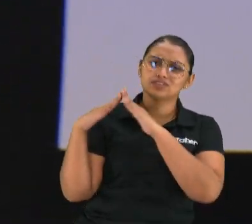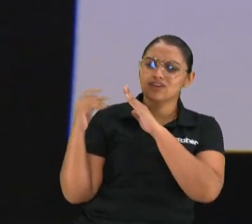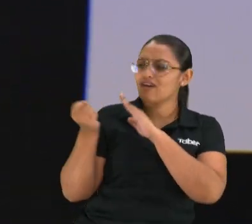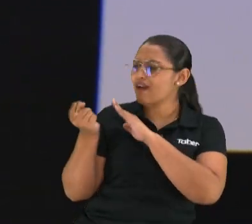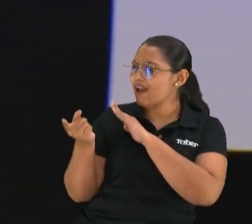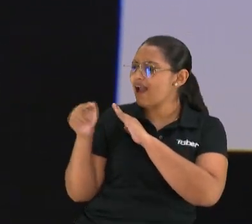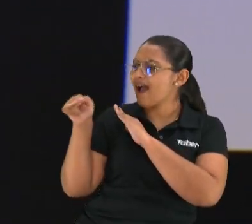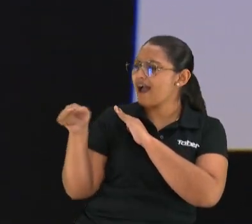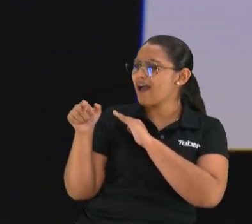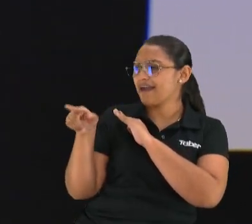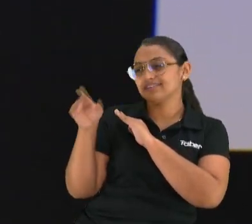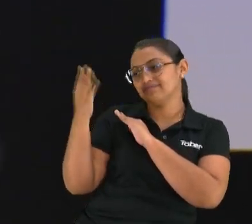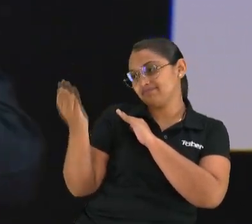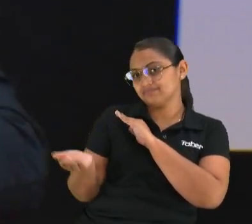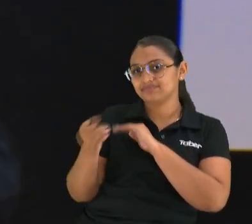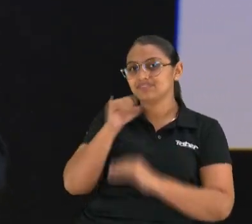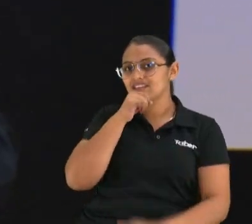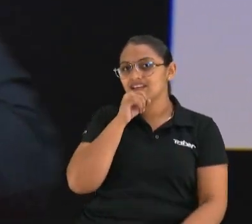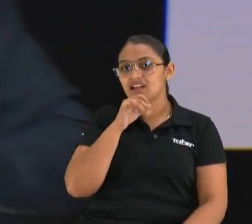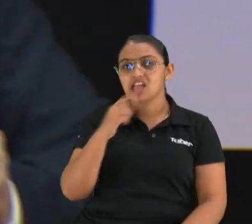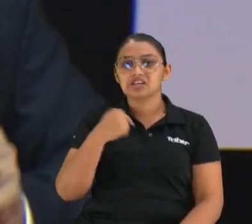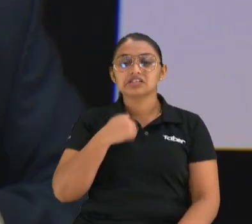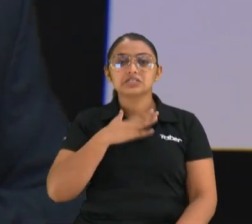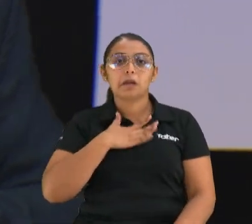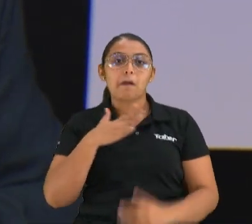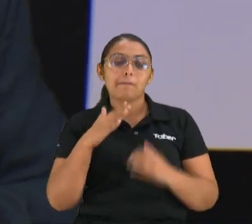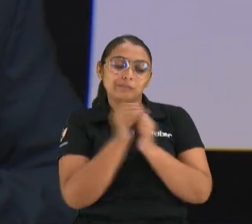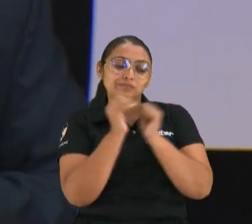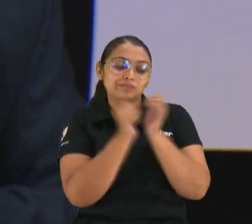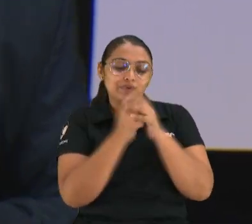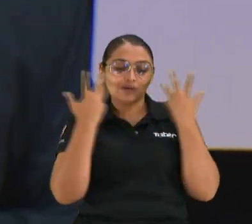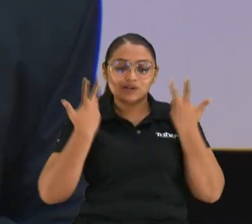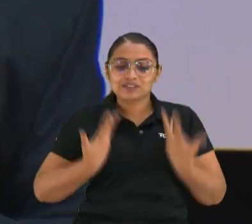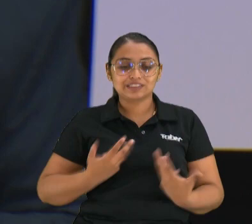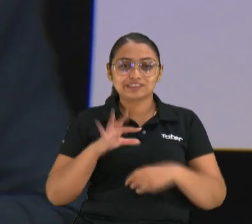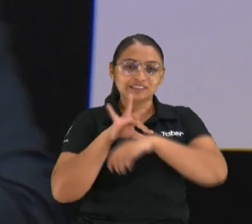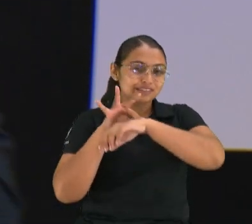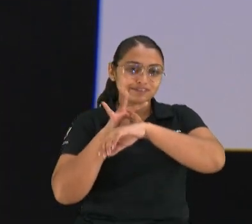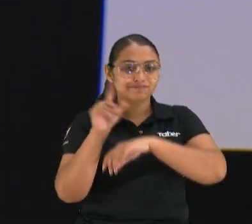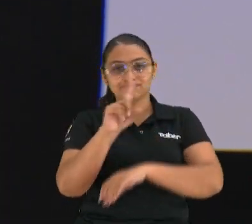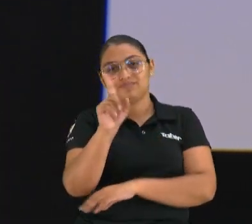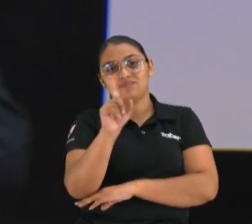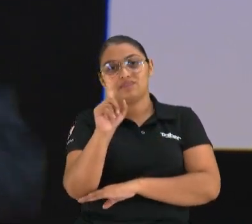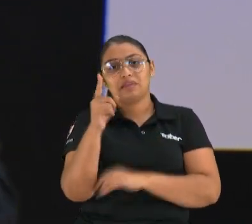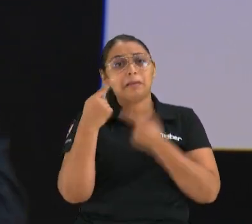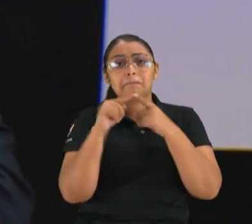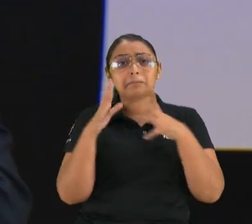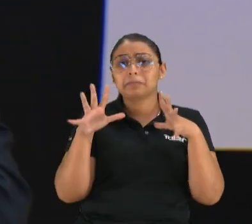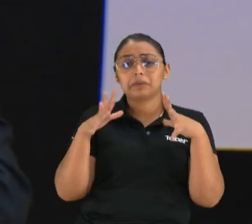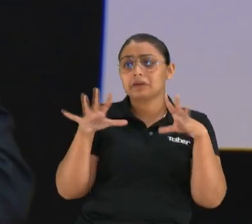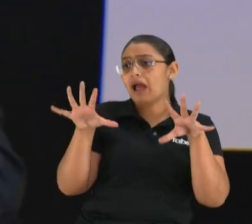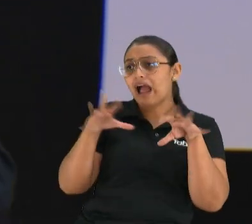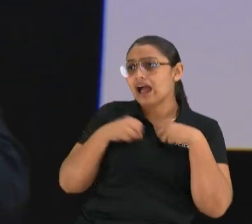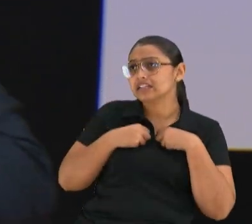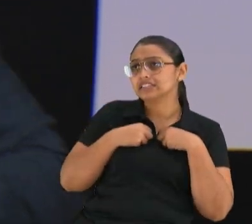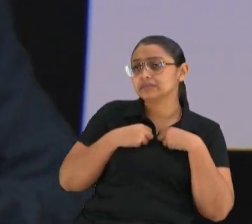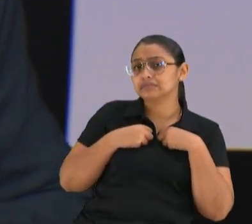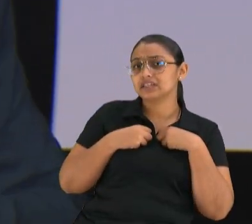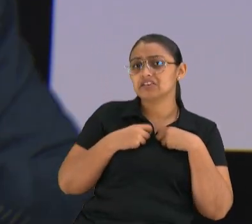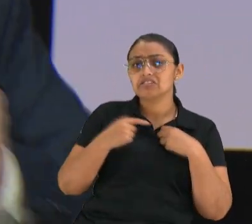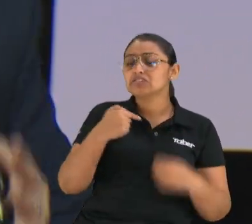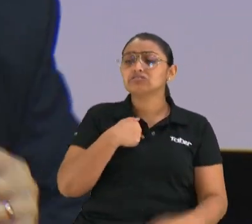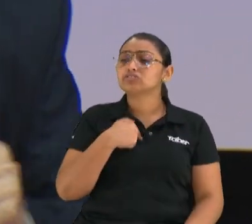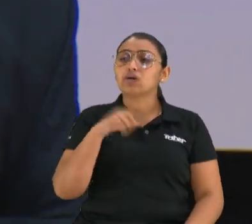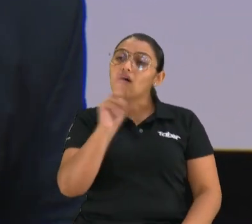hablo de la edad no hablo de tus defectos físicos o los míos no hablo de eso Simplemente no quieres aceptar que son otras generaciones no quieres